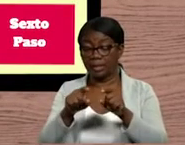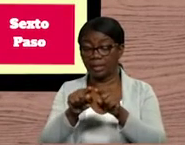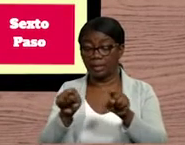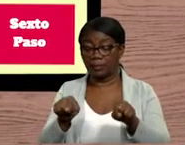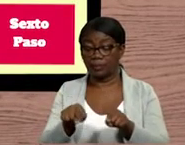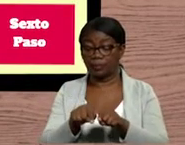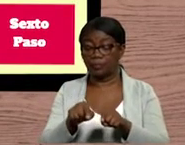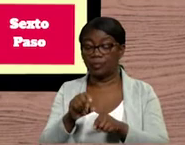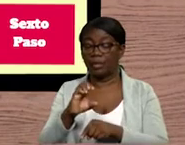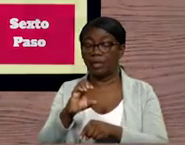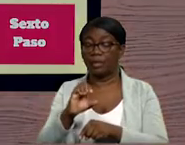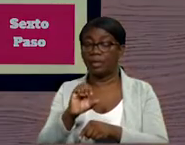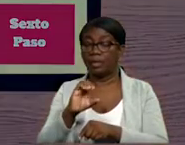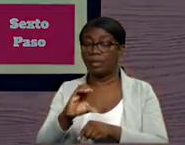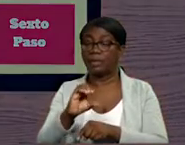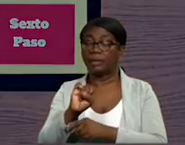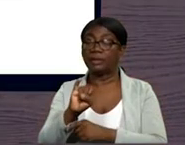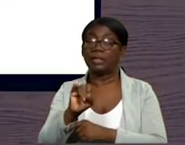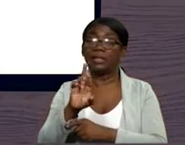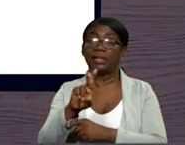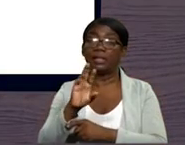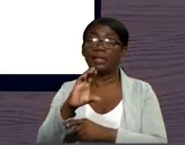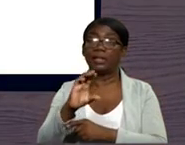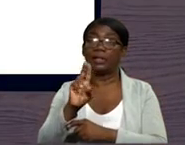o ese chip de control. El quinto paso